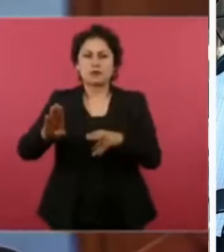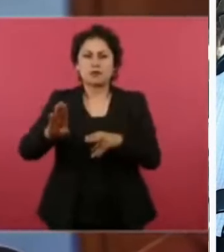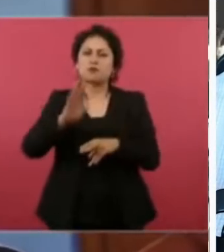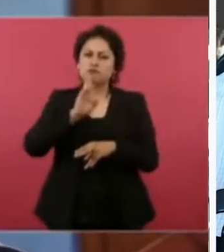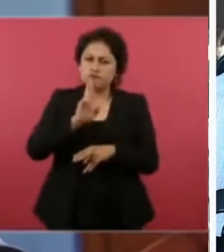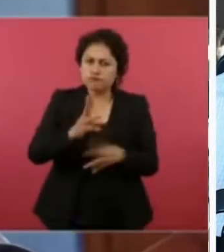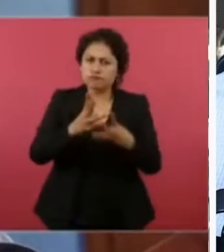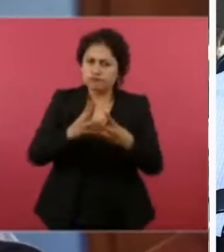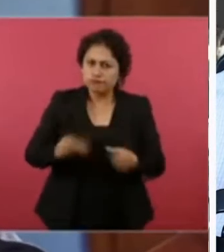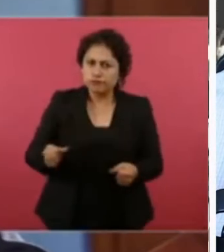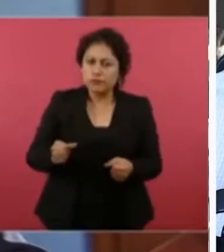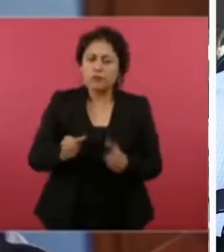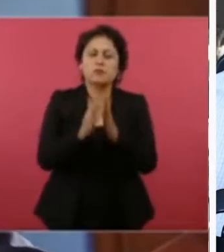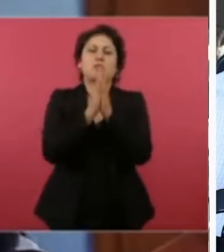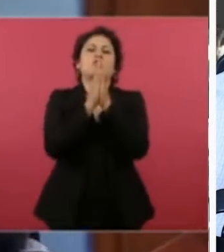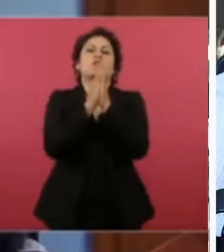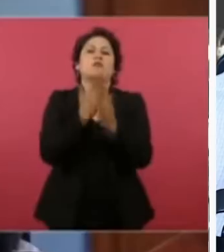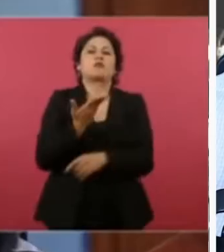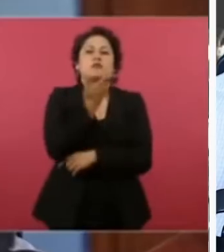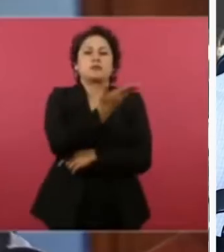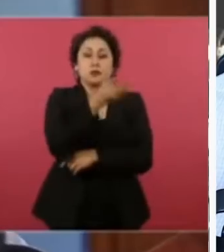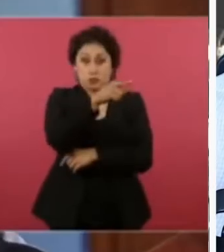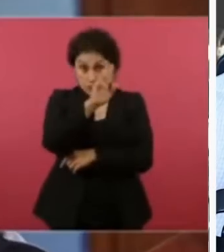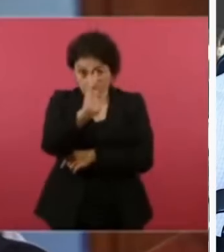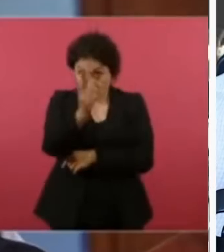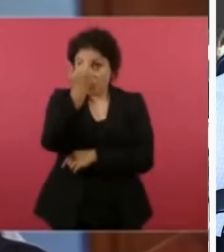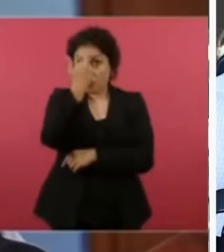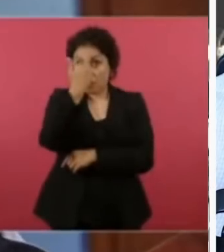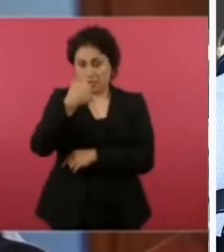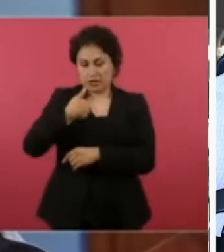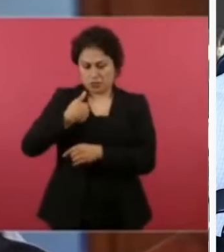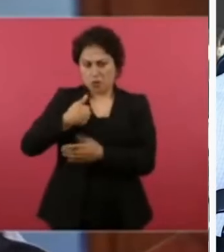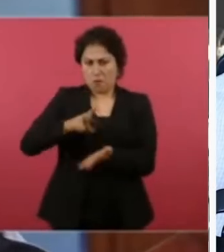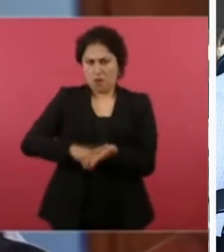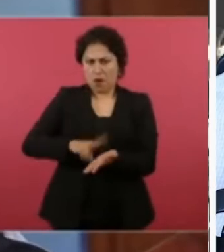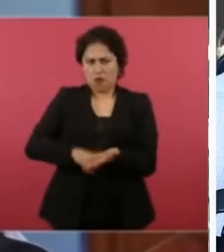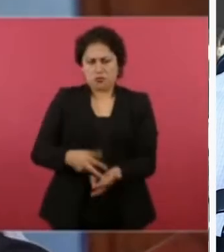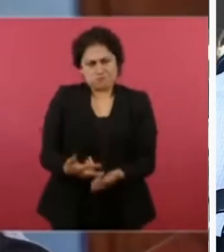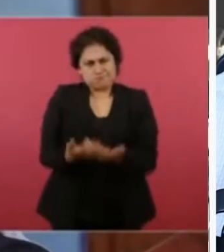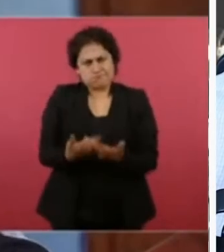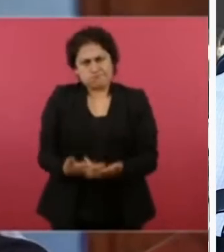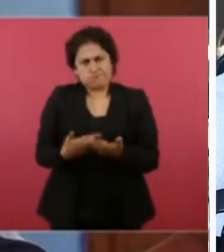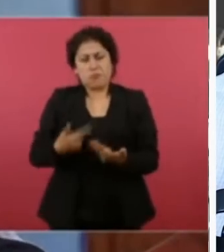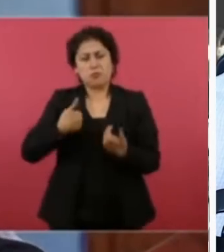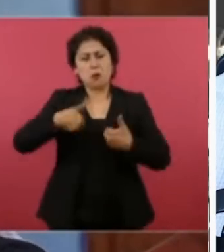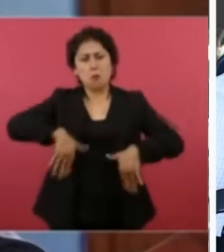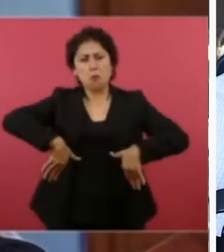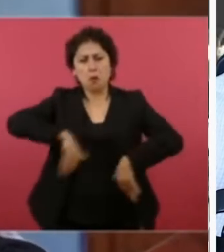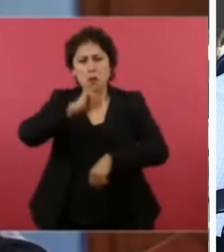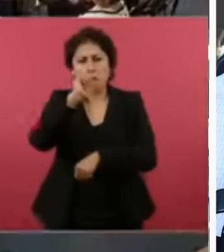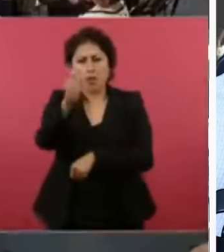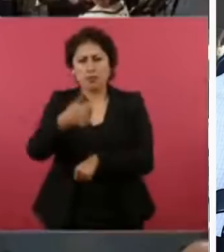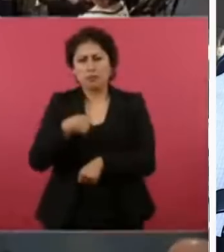favor, recuerde que no me falta valor, que no soy cobarde ni